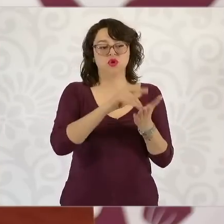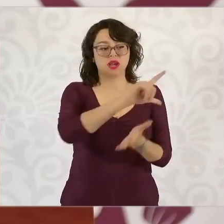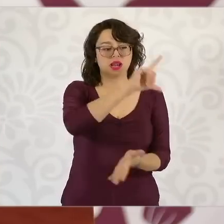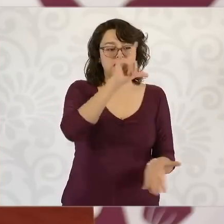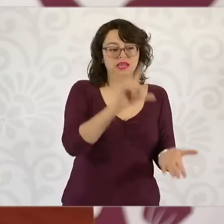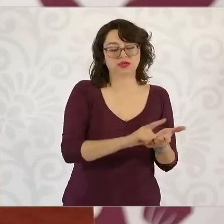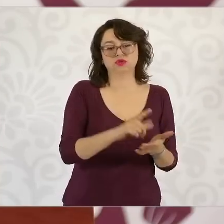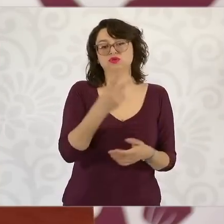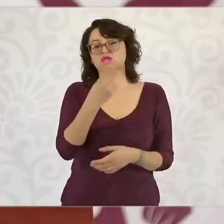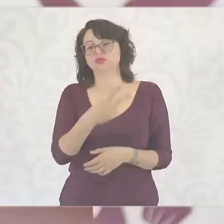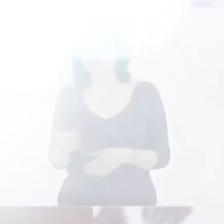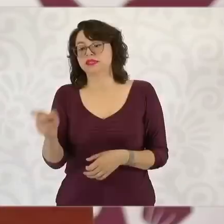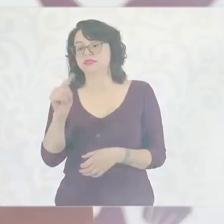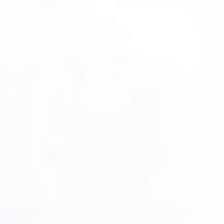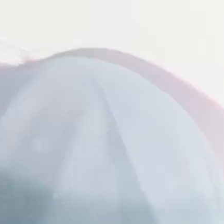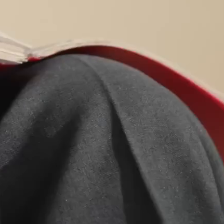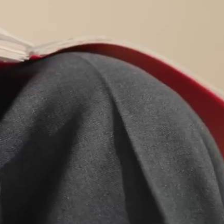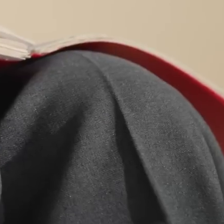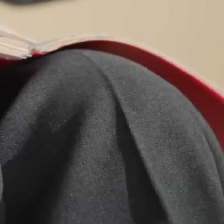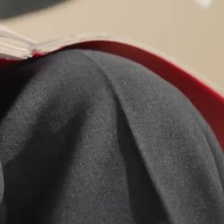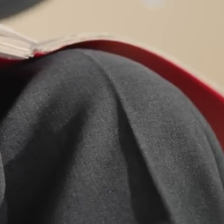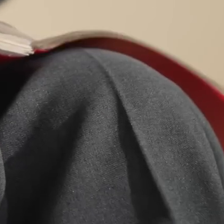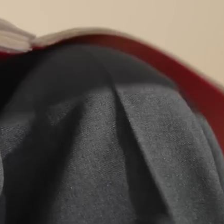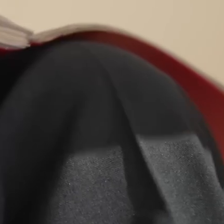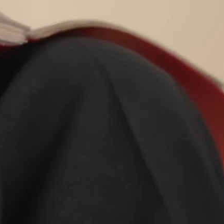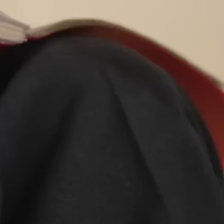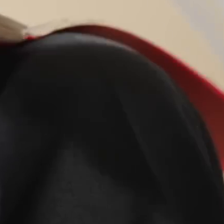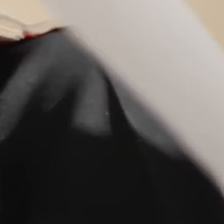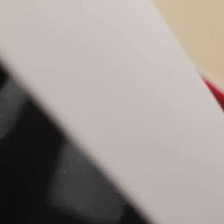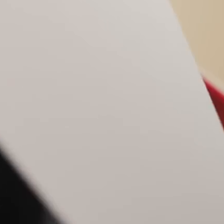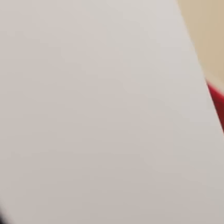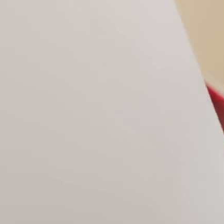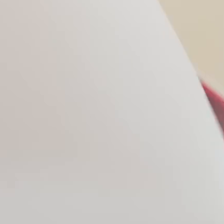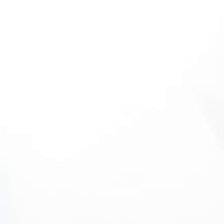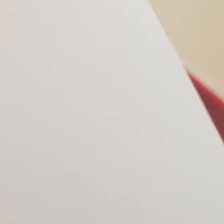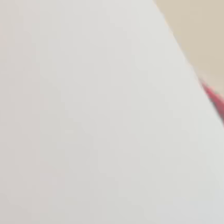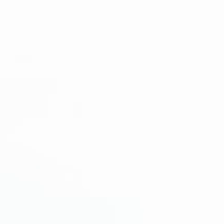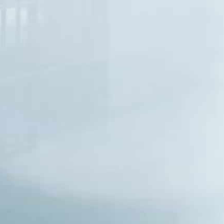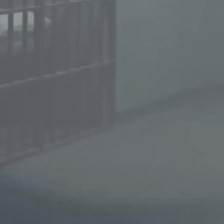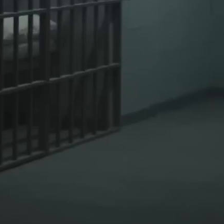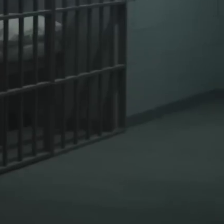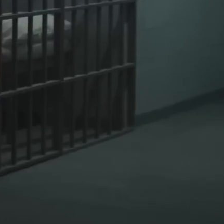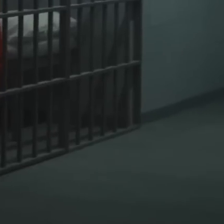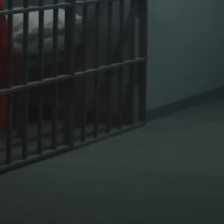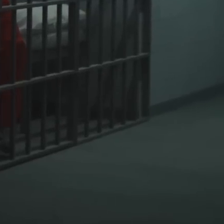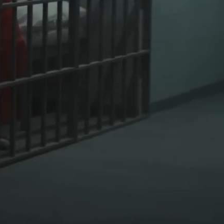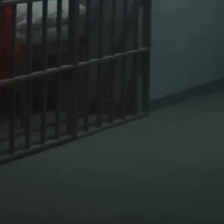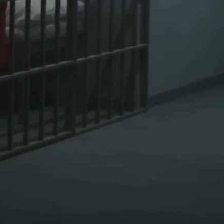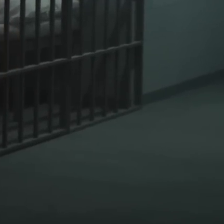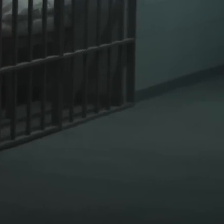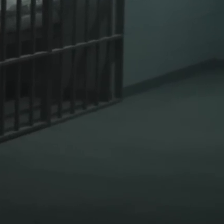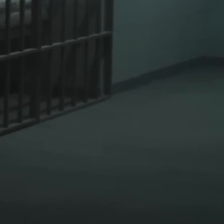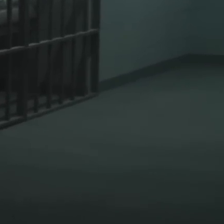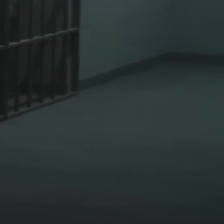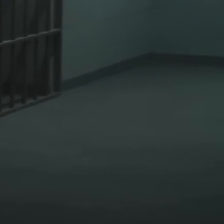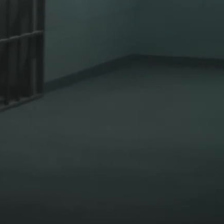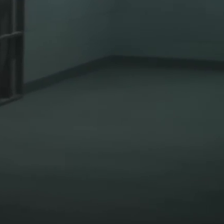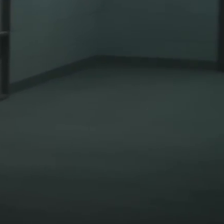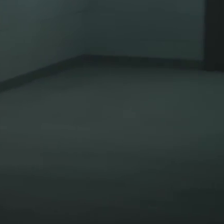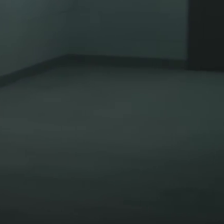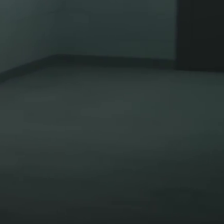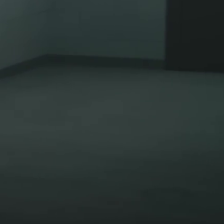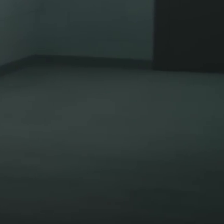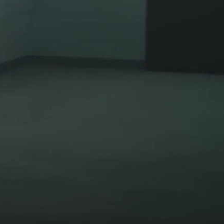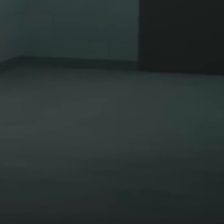Harfuch, dio a conocer la lista de jueces, magistrados y ministros que están liberando delincuentes a diestra y siniestra,